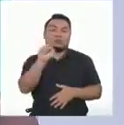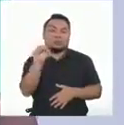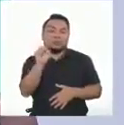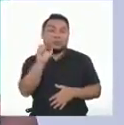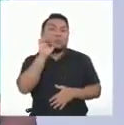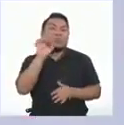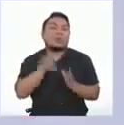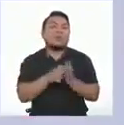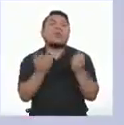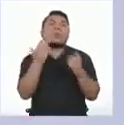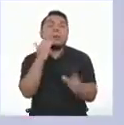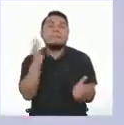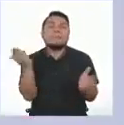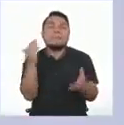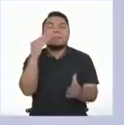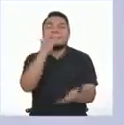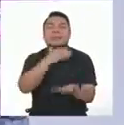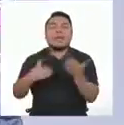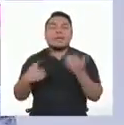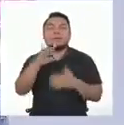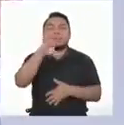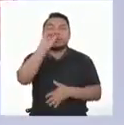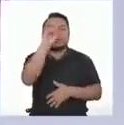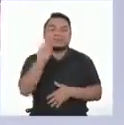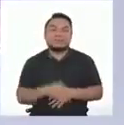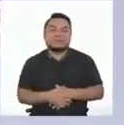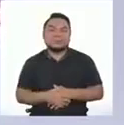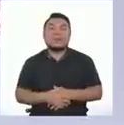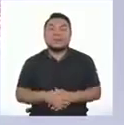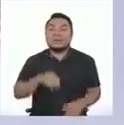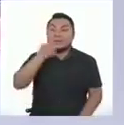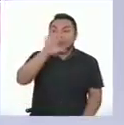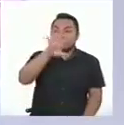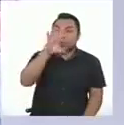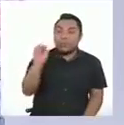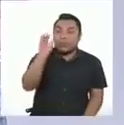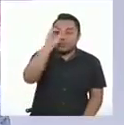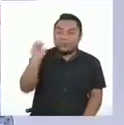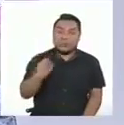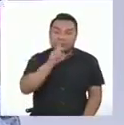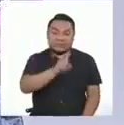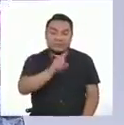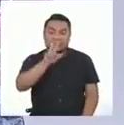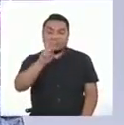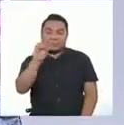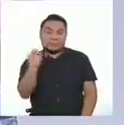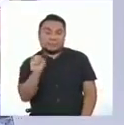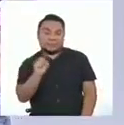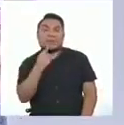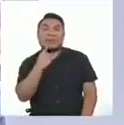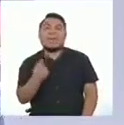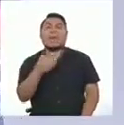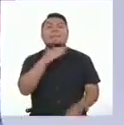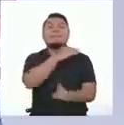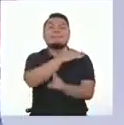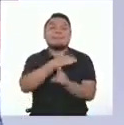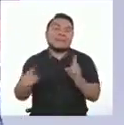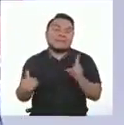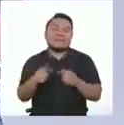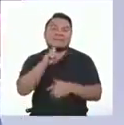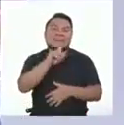por ejemplo, ¿cuál sería? El 50% de 120 soles sería la mitad